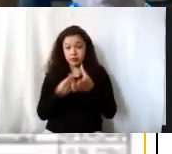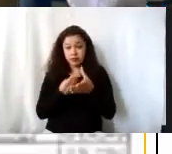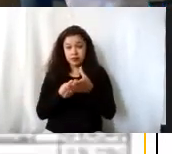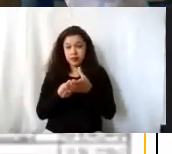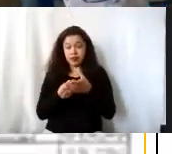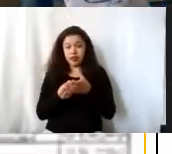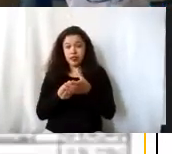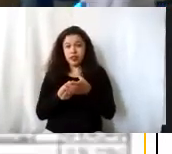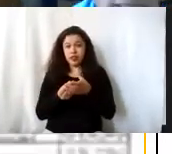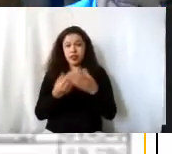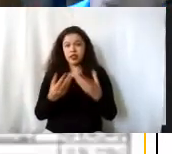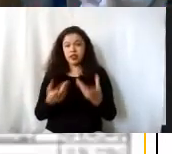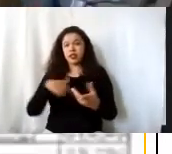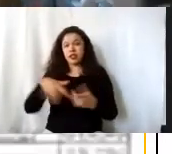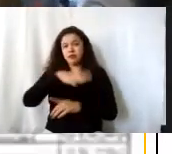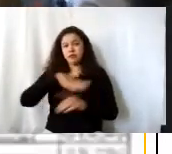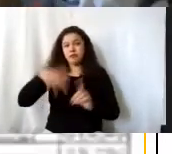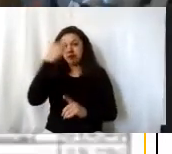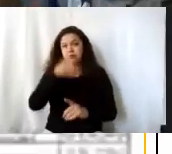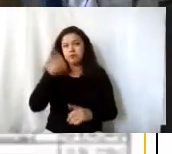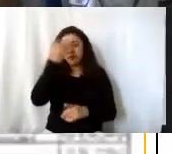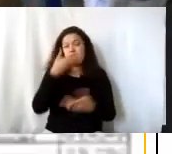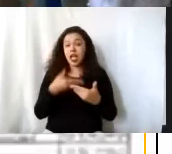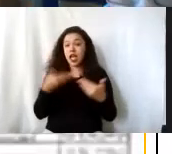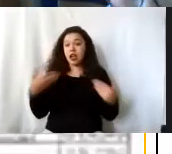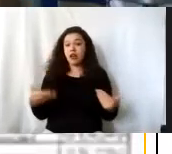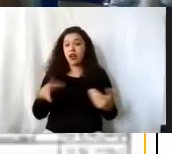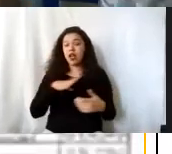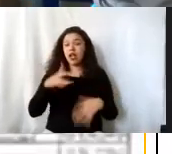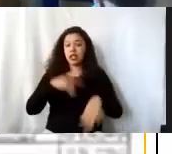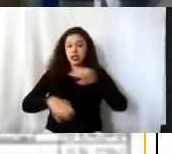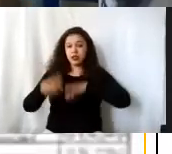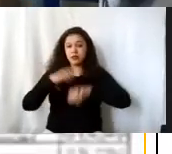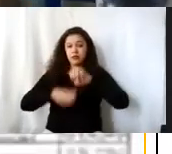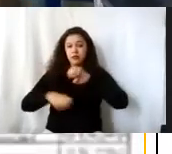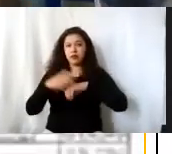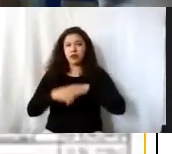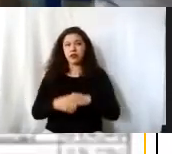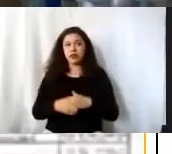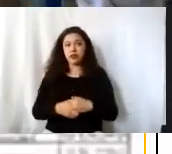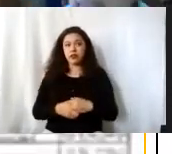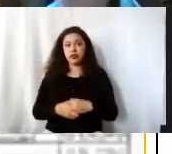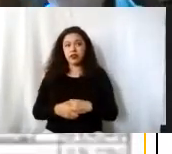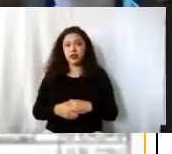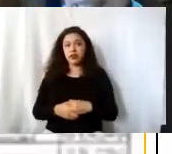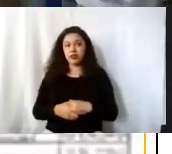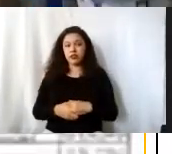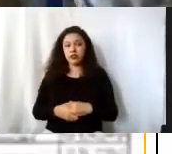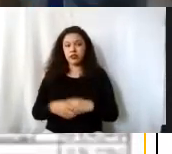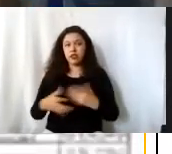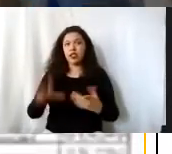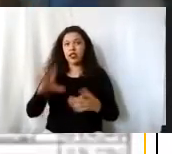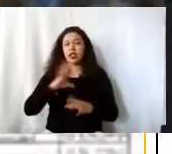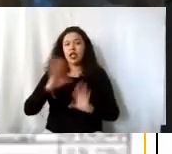Revisando todo esto, encontré que actualmente hay empresas que ya se dedican a hacer